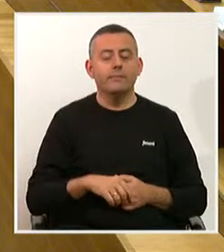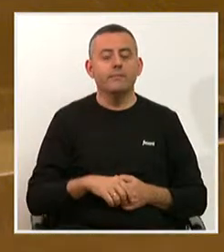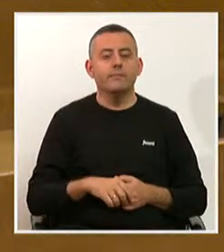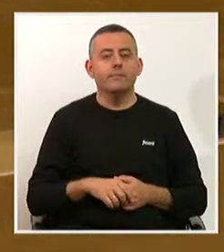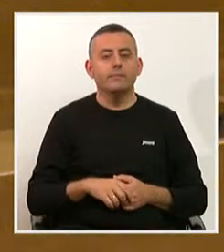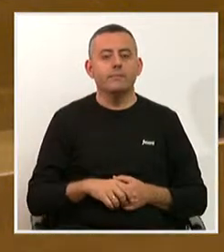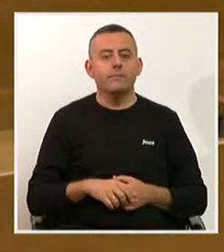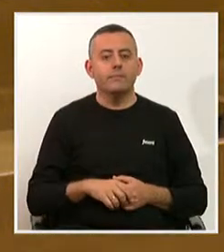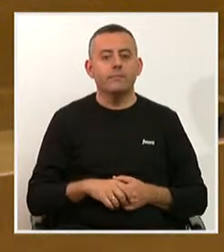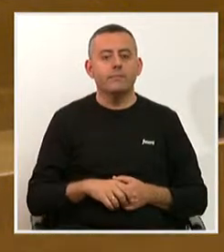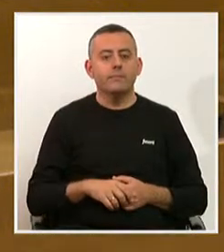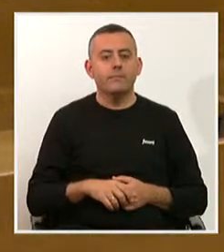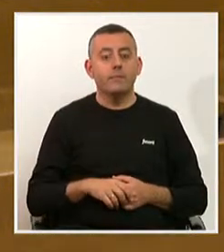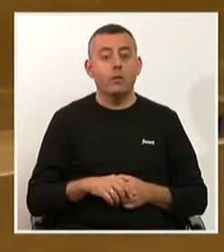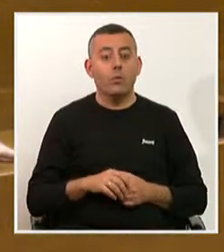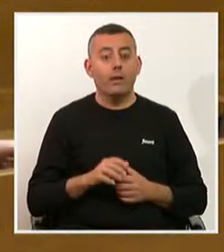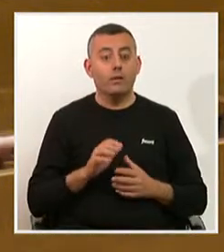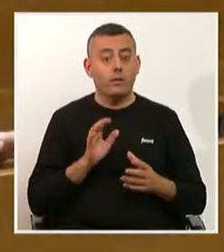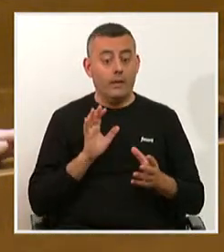que